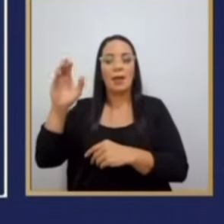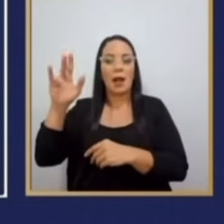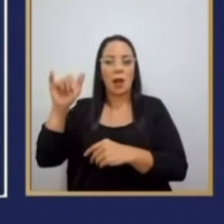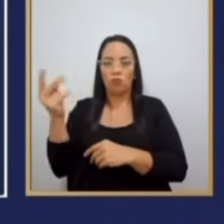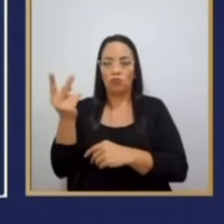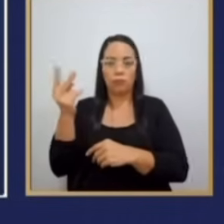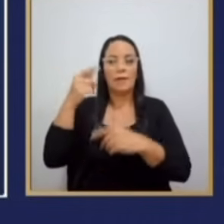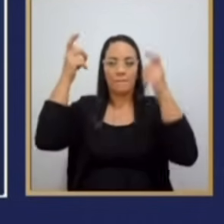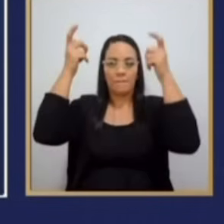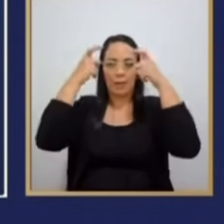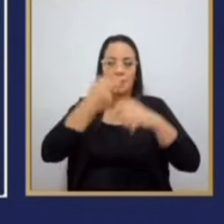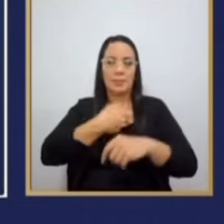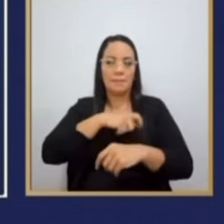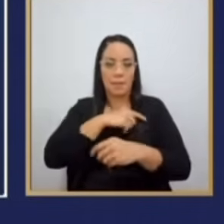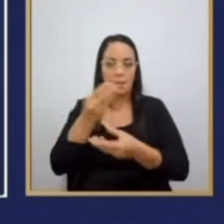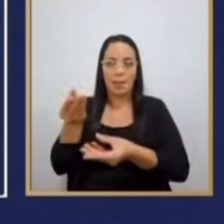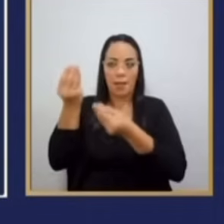I,